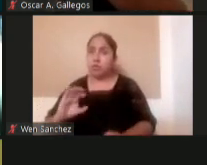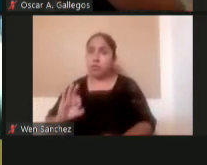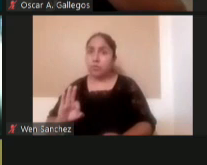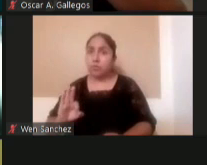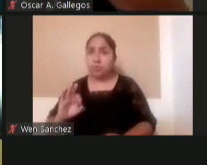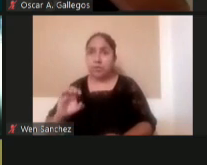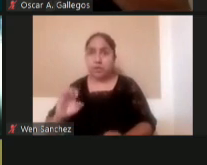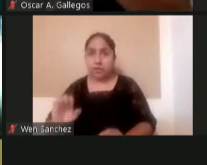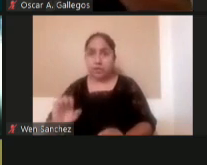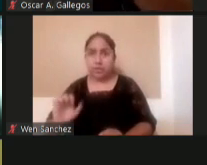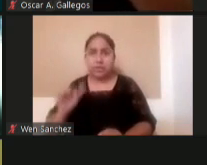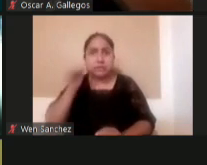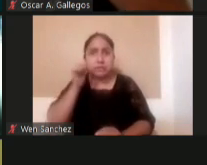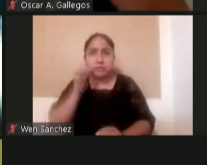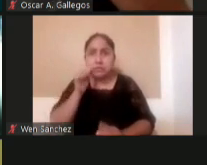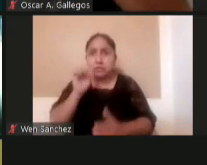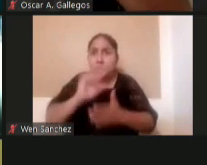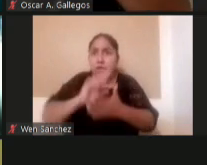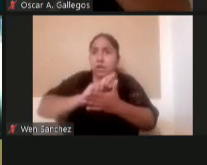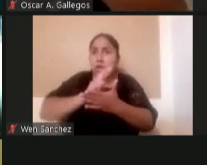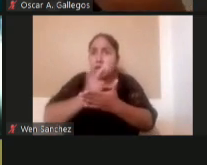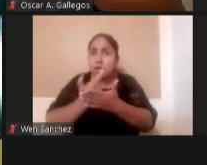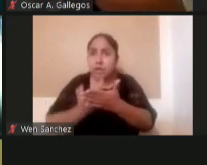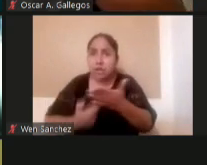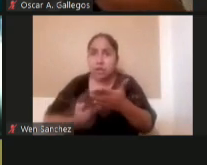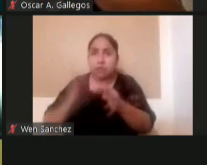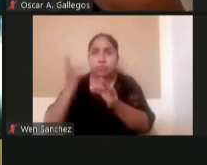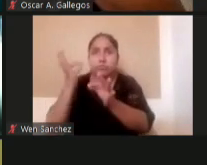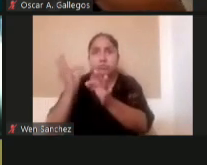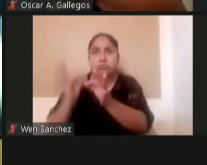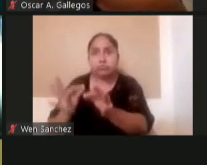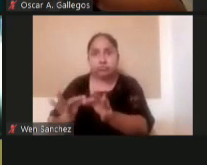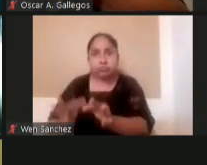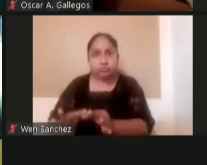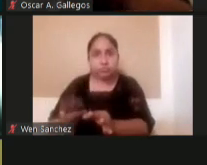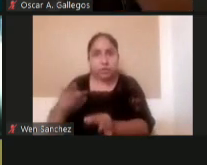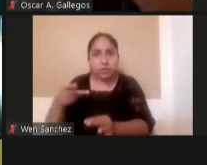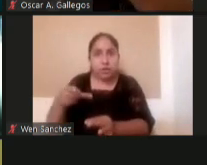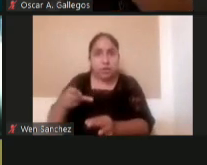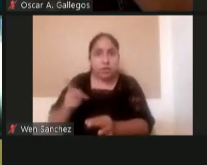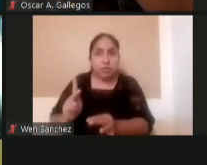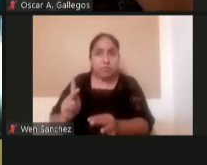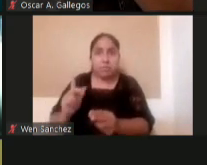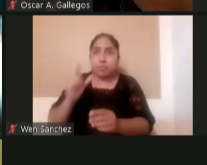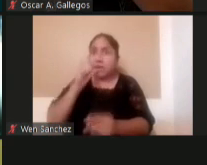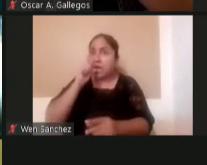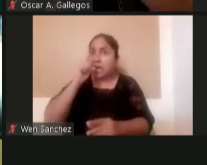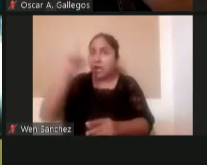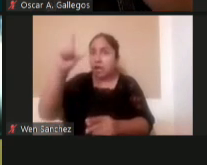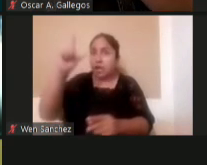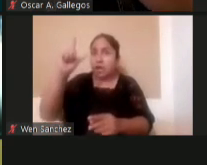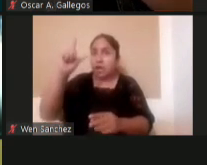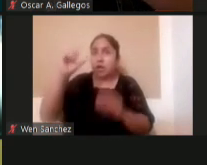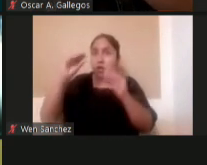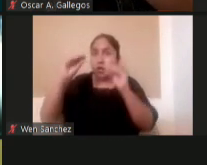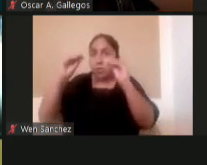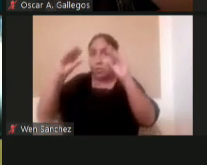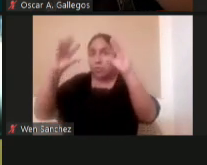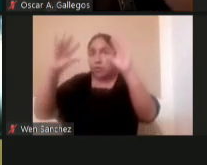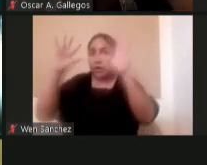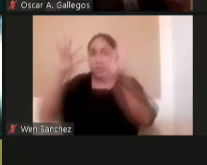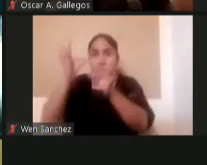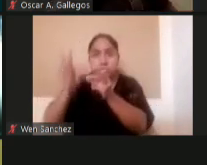Debe mantener la red de suministro, que sus transformadores sean suficientes para soportar